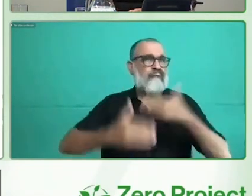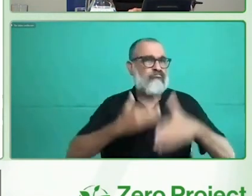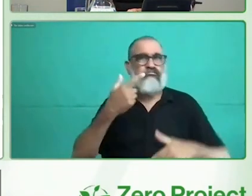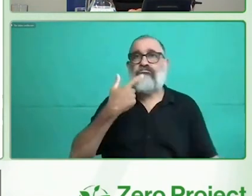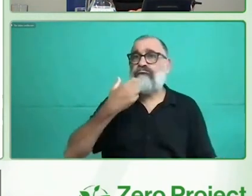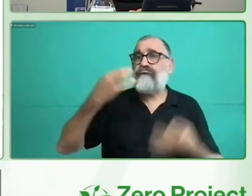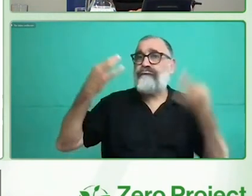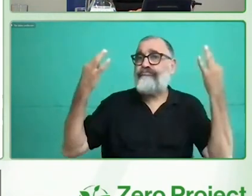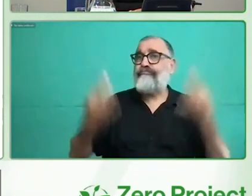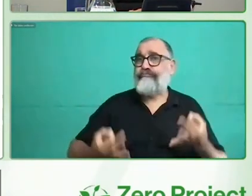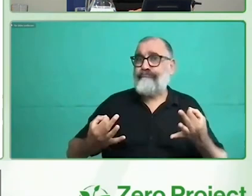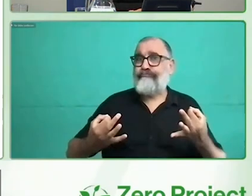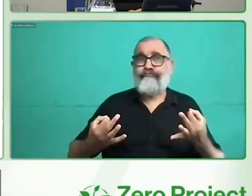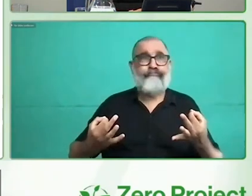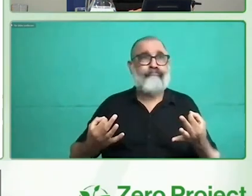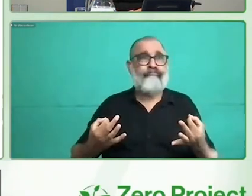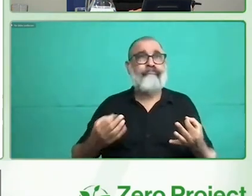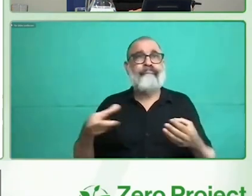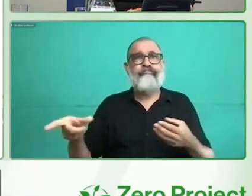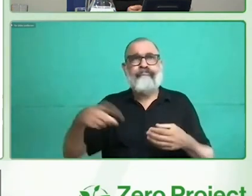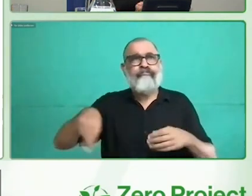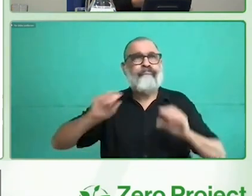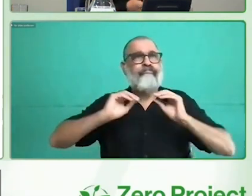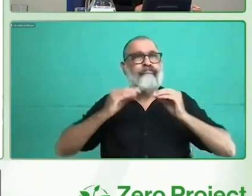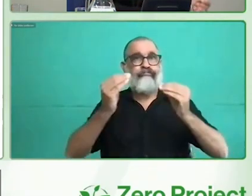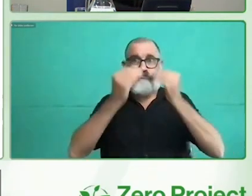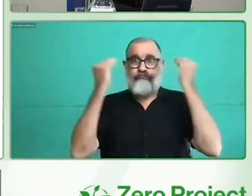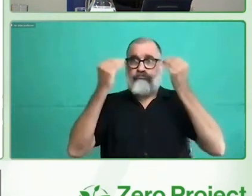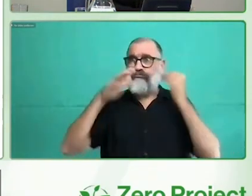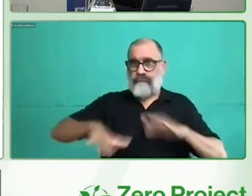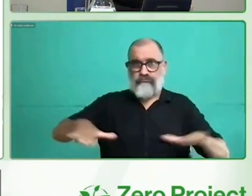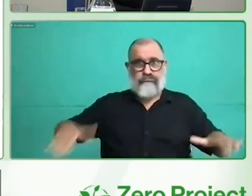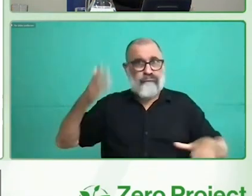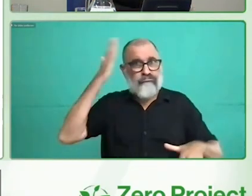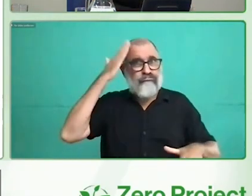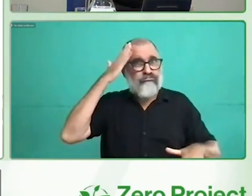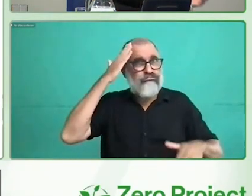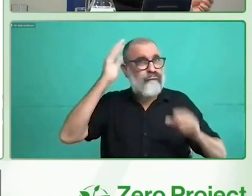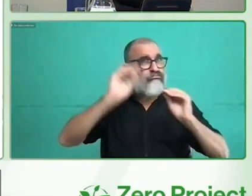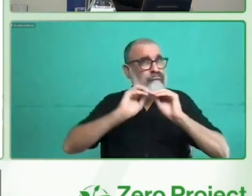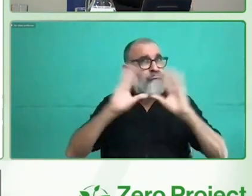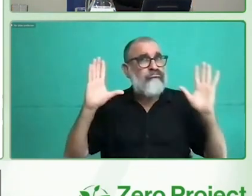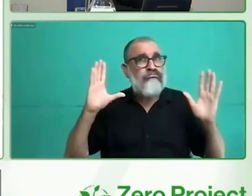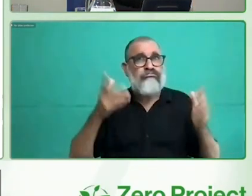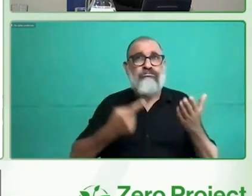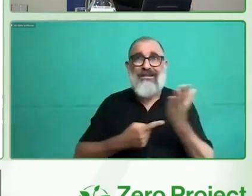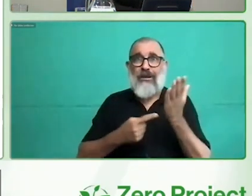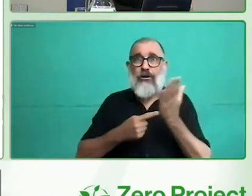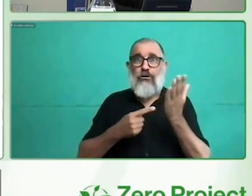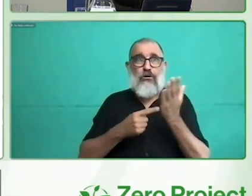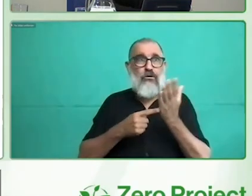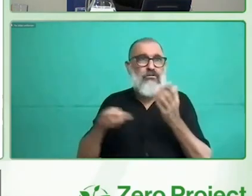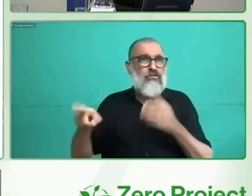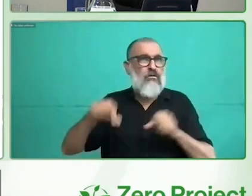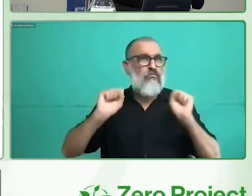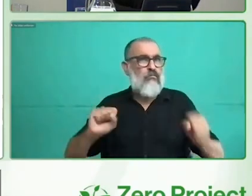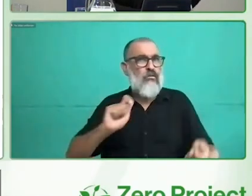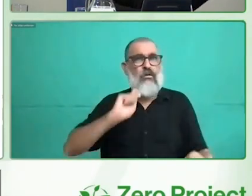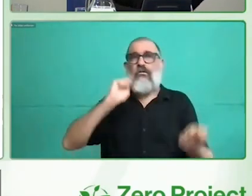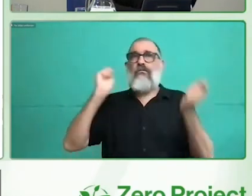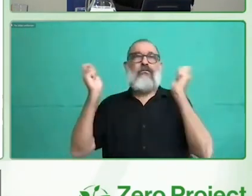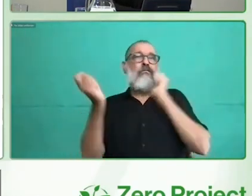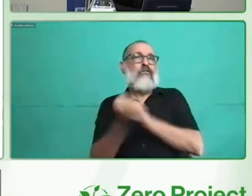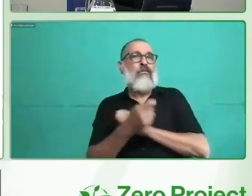Para este año, el año pasado, y como estaba ahí en la pantalla, nosotros hemos contado entre